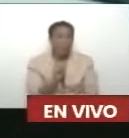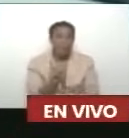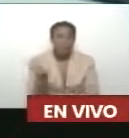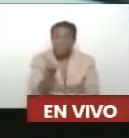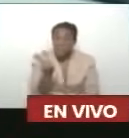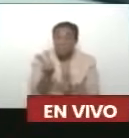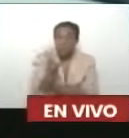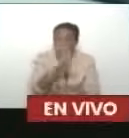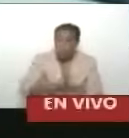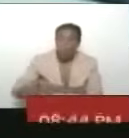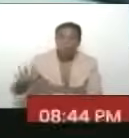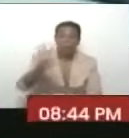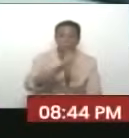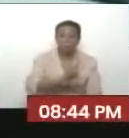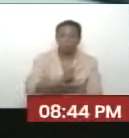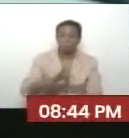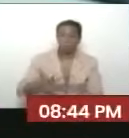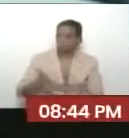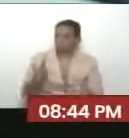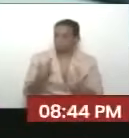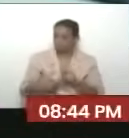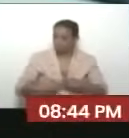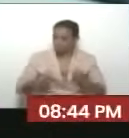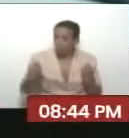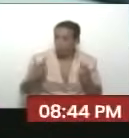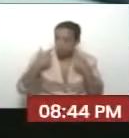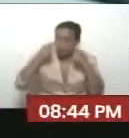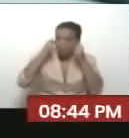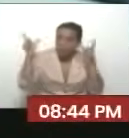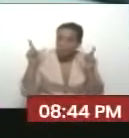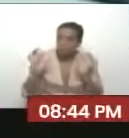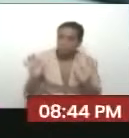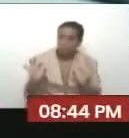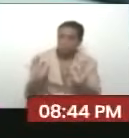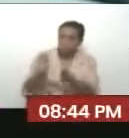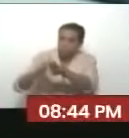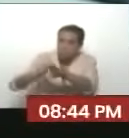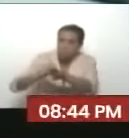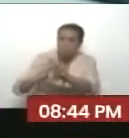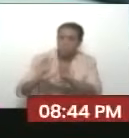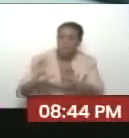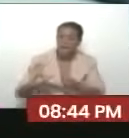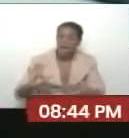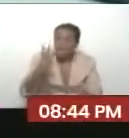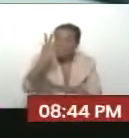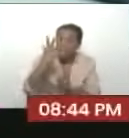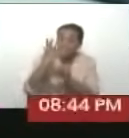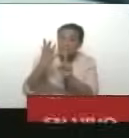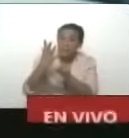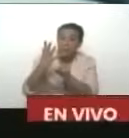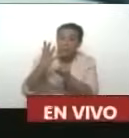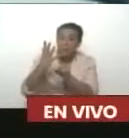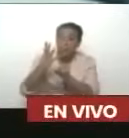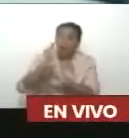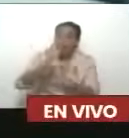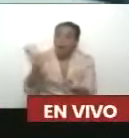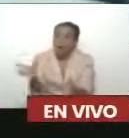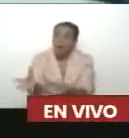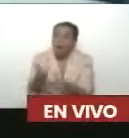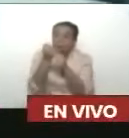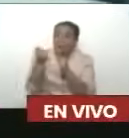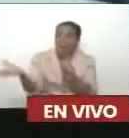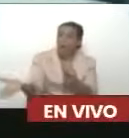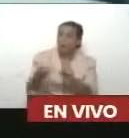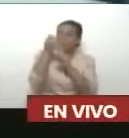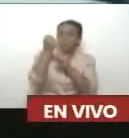Venezuela Toda ha reaccionado y el quinto consenso es la recuperación de